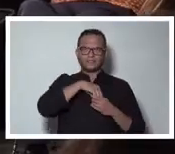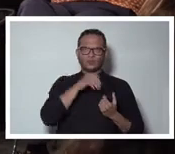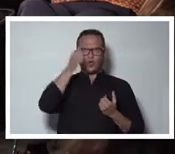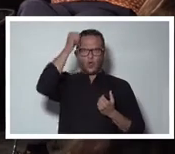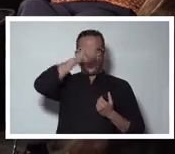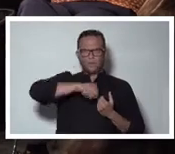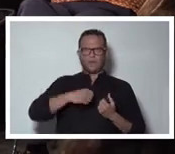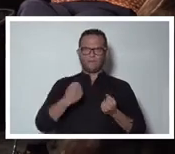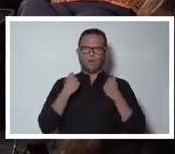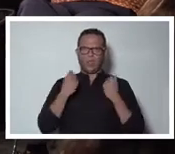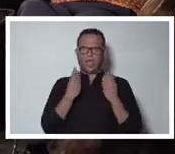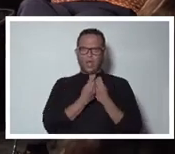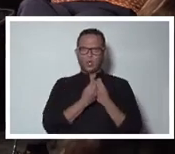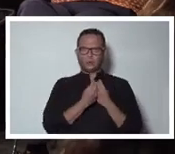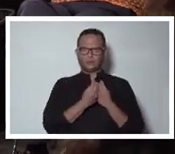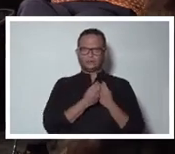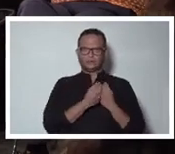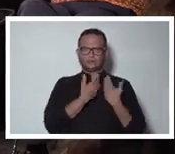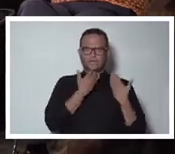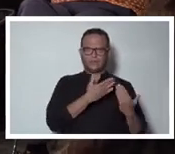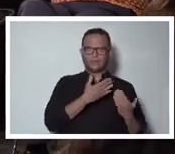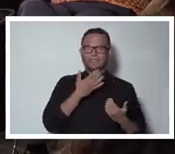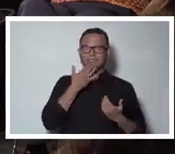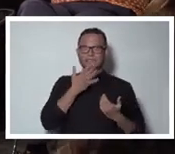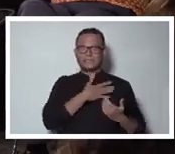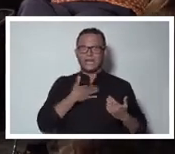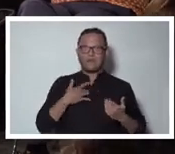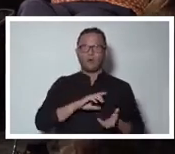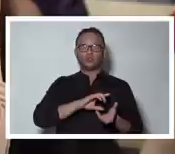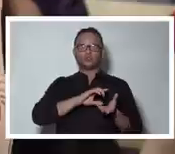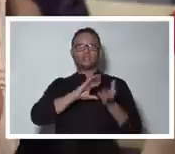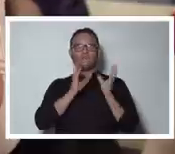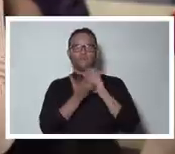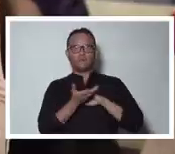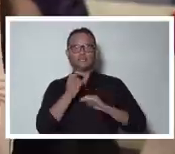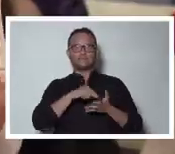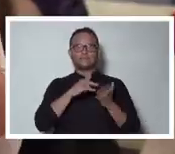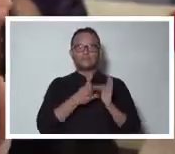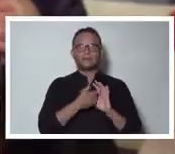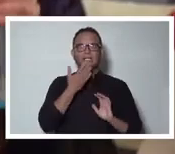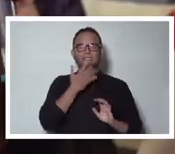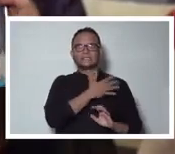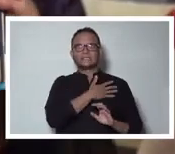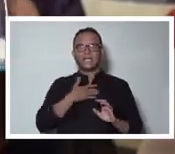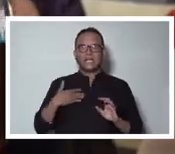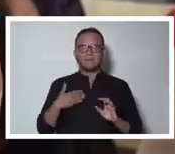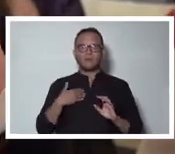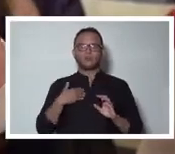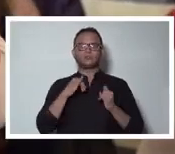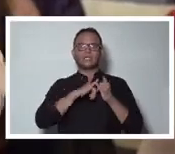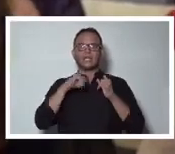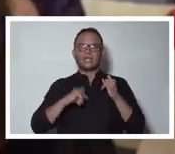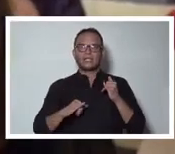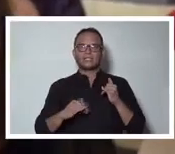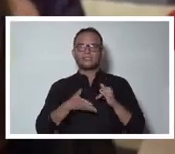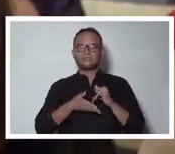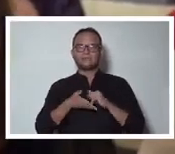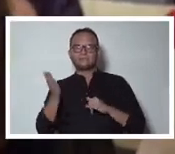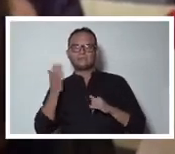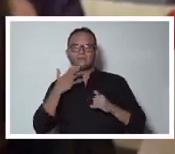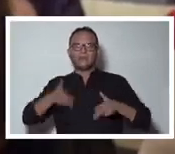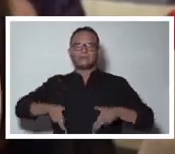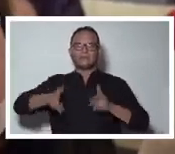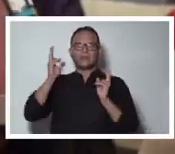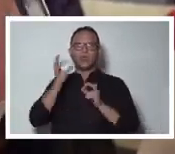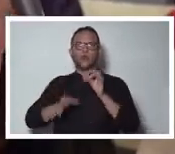hombres con mucho poder Si queremos transformar ese sistema Si queremos que la salida de esta crisis sea una una salida democrática